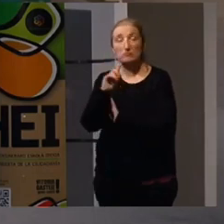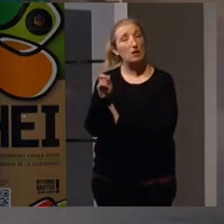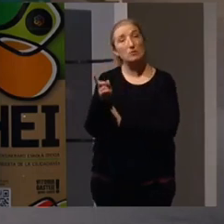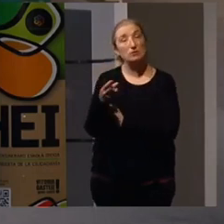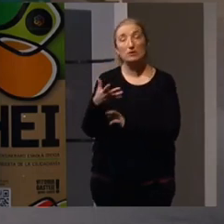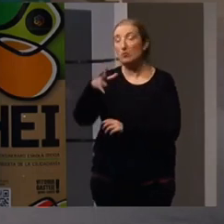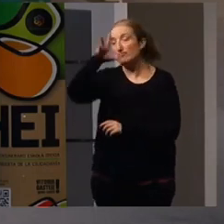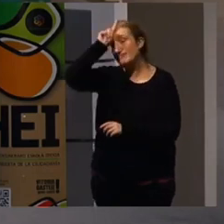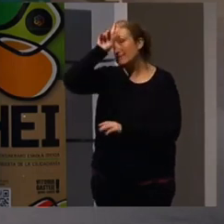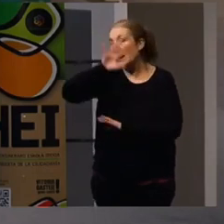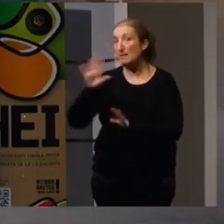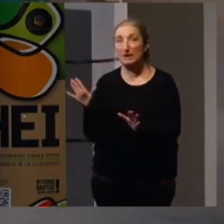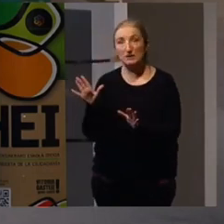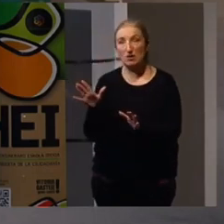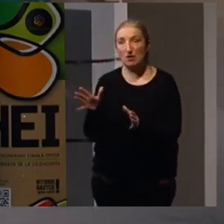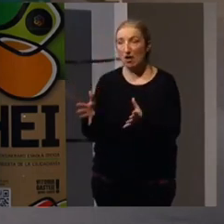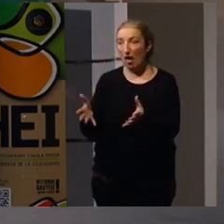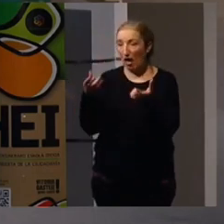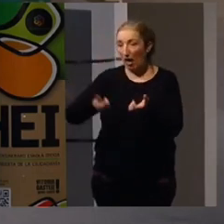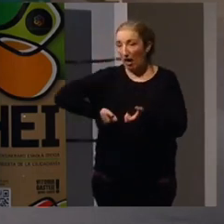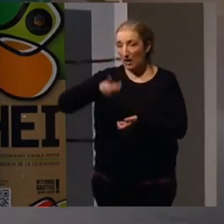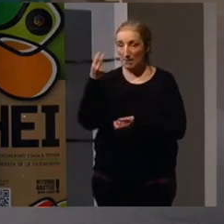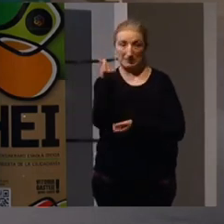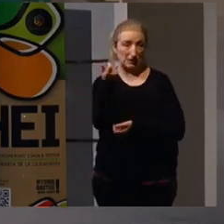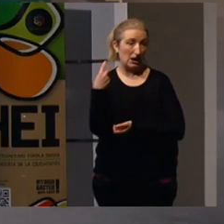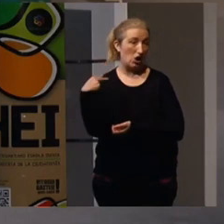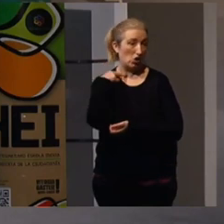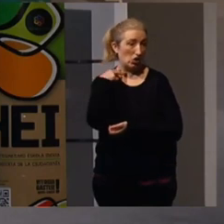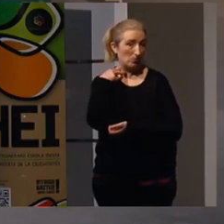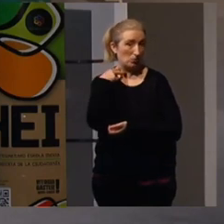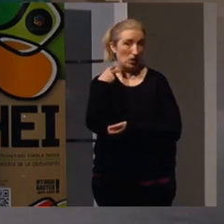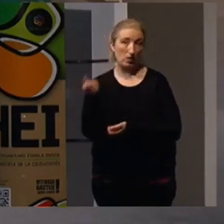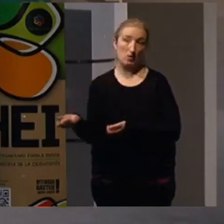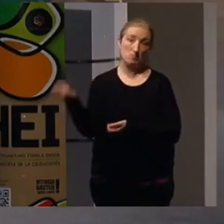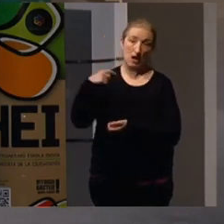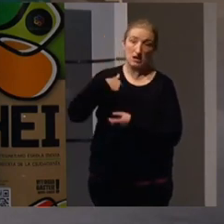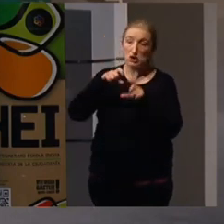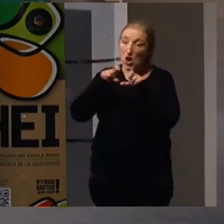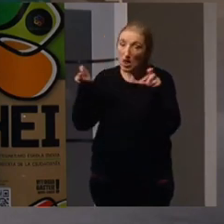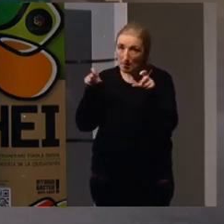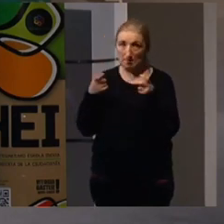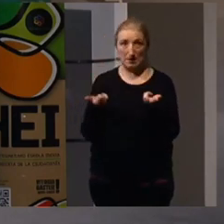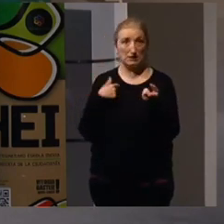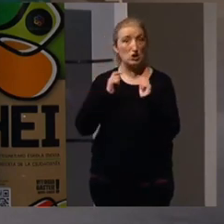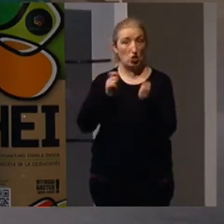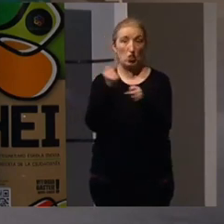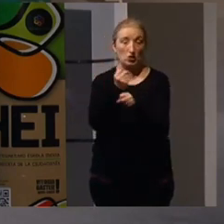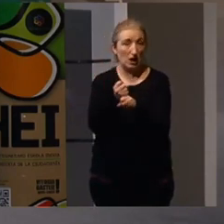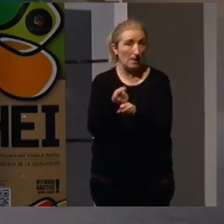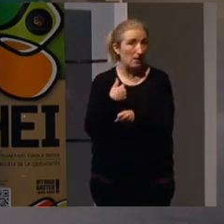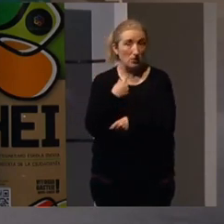la pondría. Dice, está ganando mucho más dinero la Diputación que yo, que tengo una empresa y estoy dando